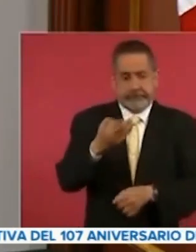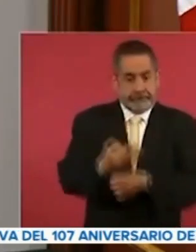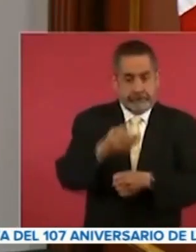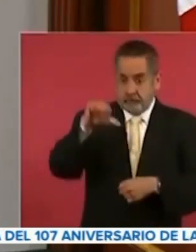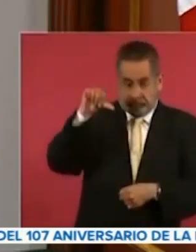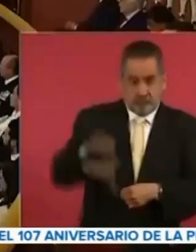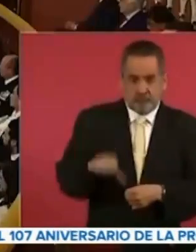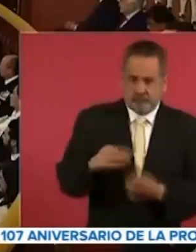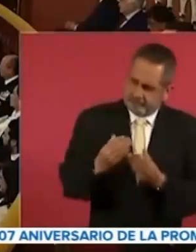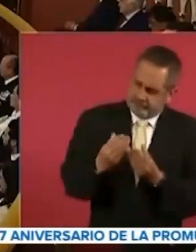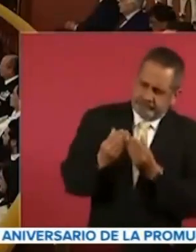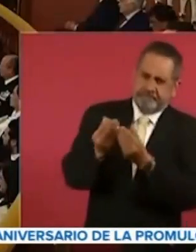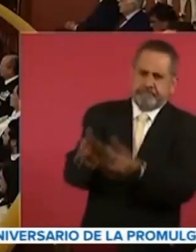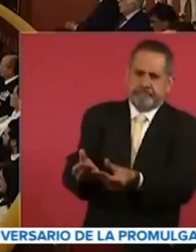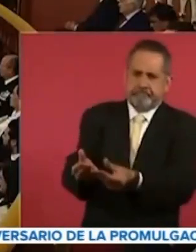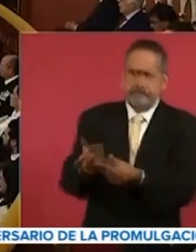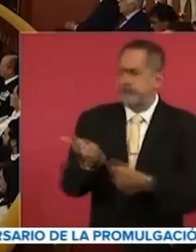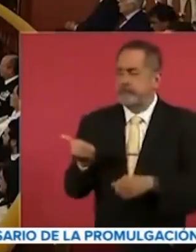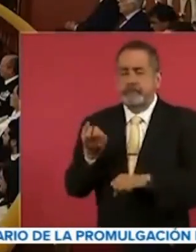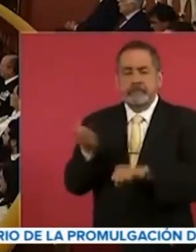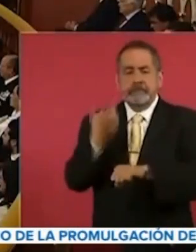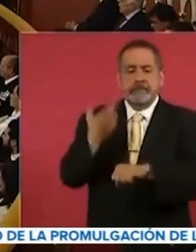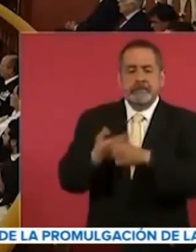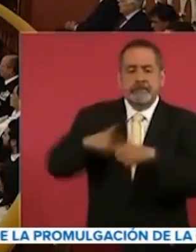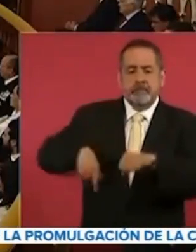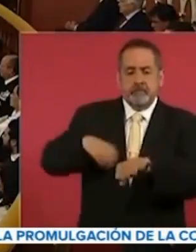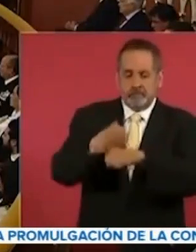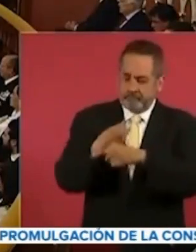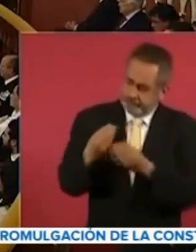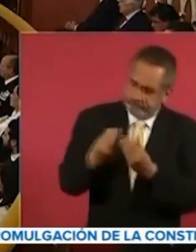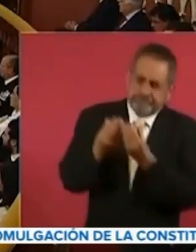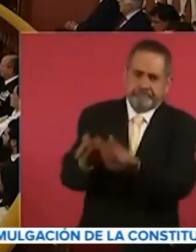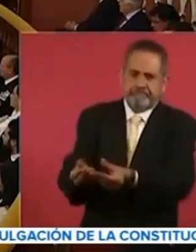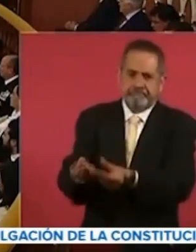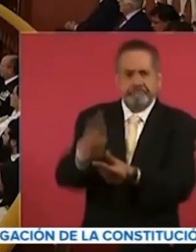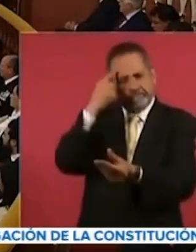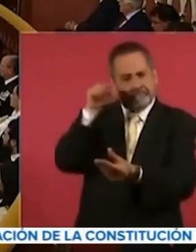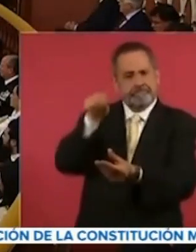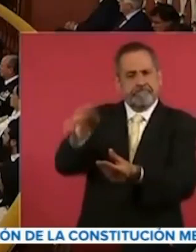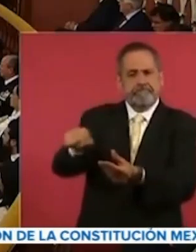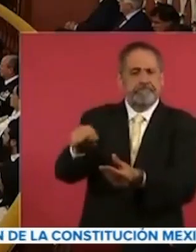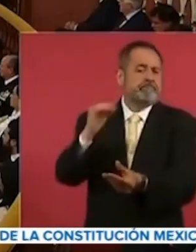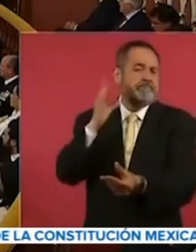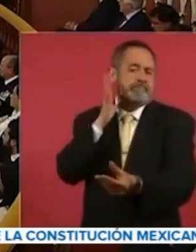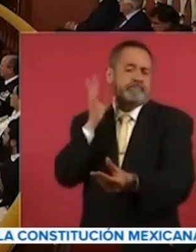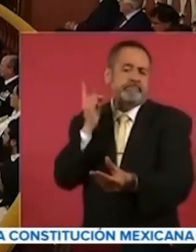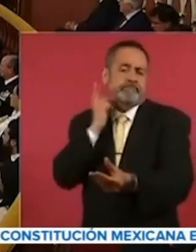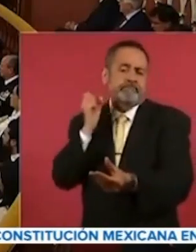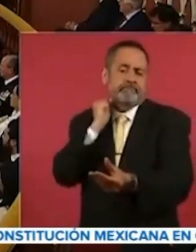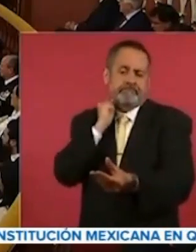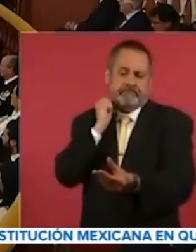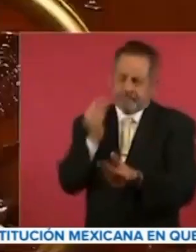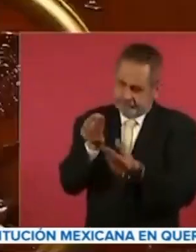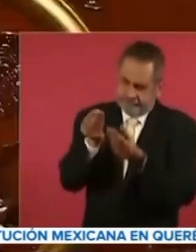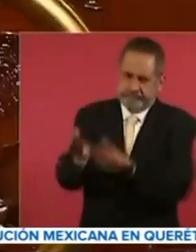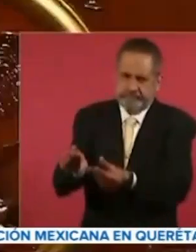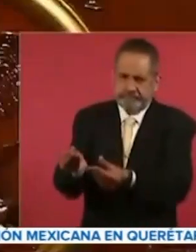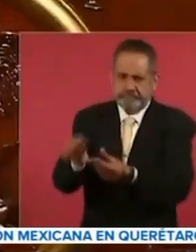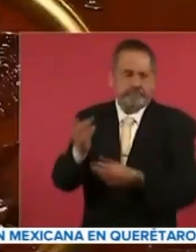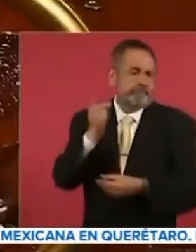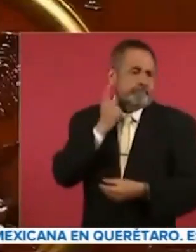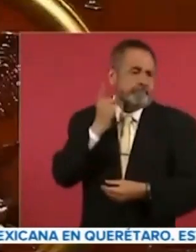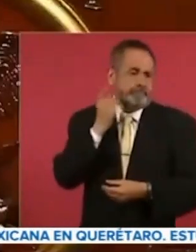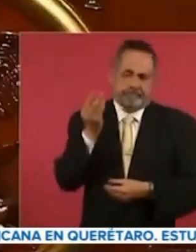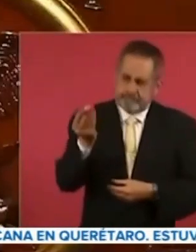Constitución bueno 18 de reforma a la Constitución y dos legales 20 iniciativas en total fueron enviadas ya